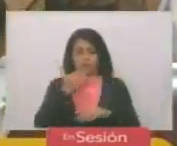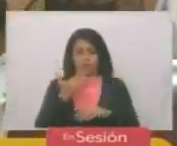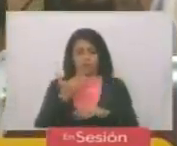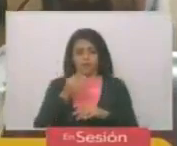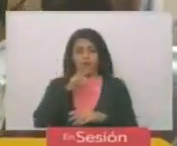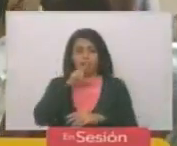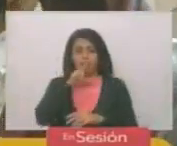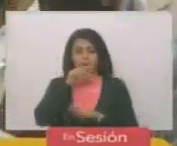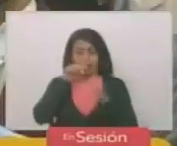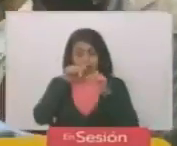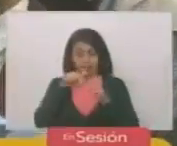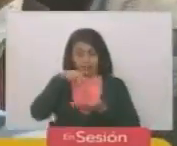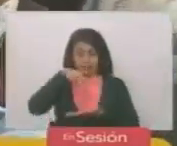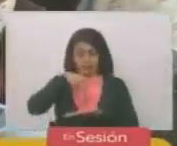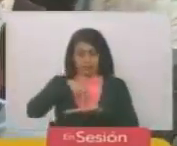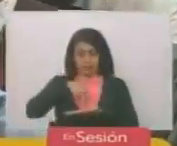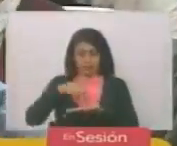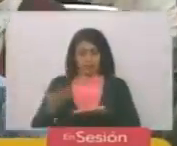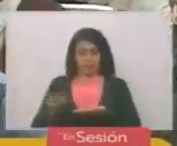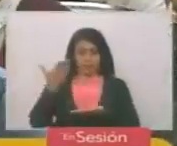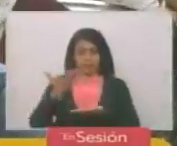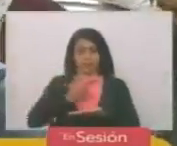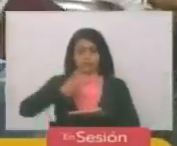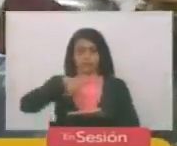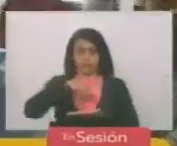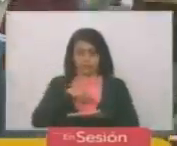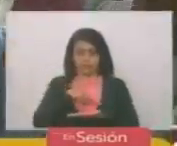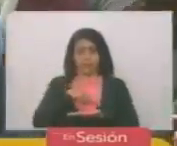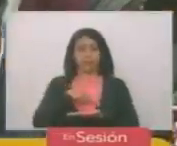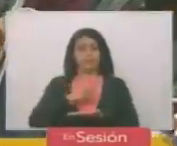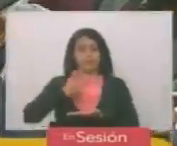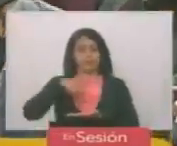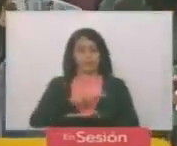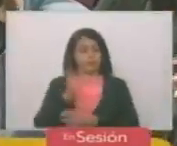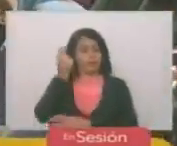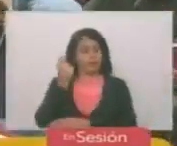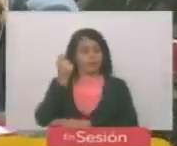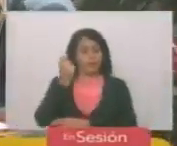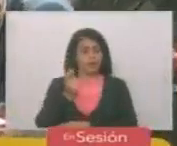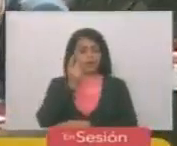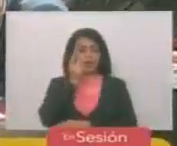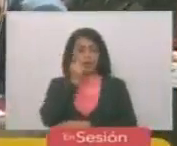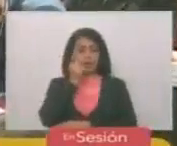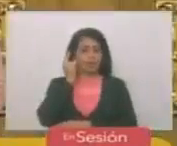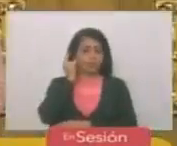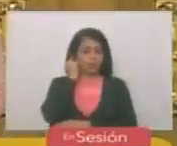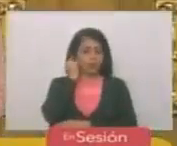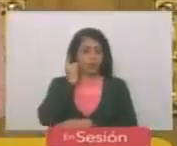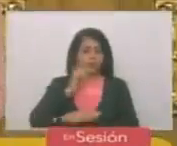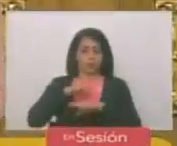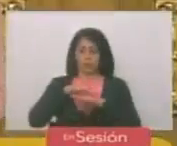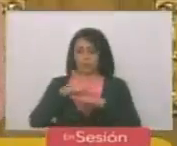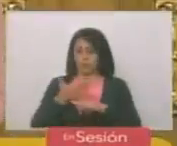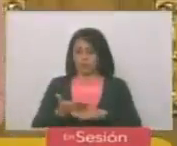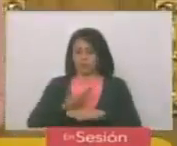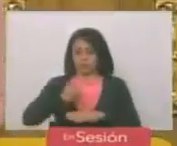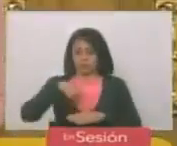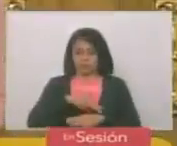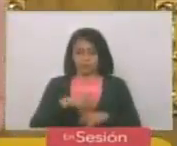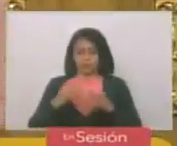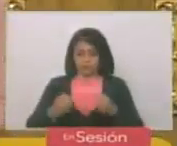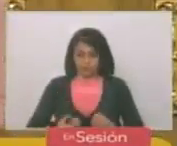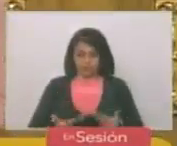desde este escenario tan importante para nosotros y nosotras, los parlamentarios y parlamentarias, porque nos llena de